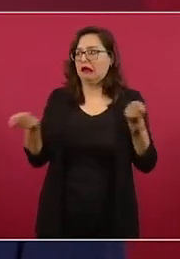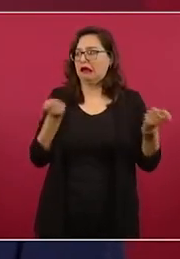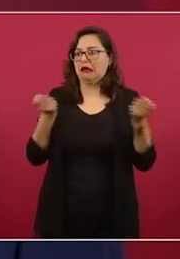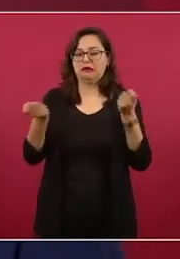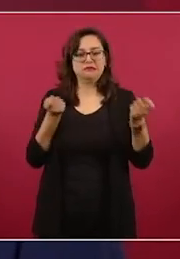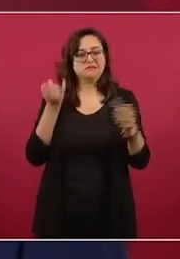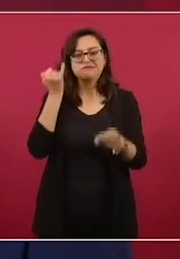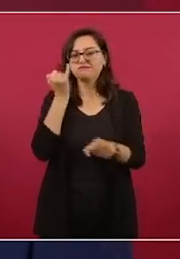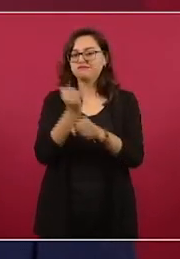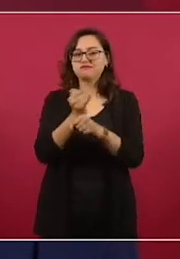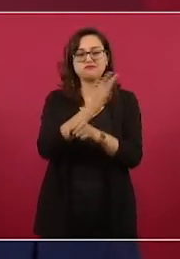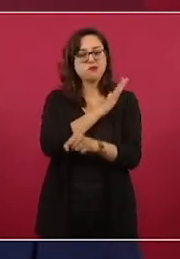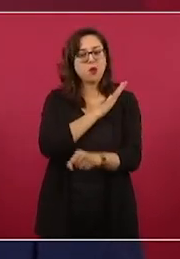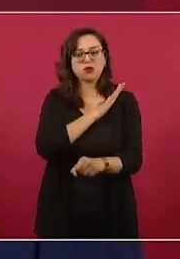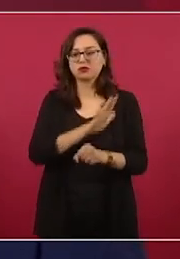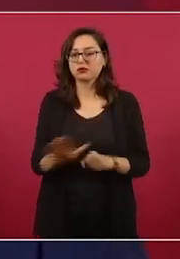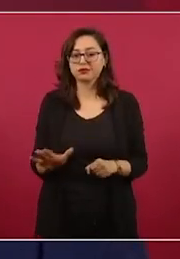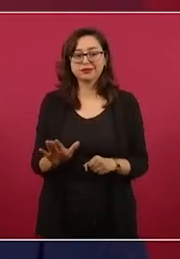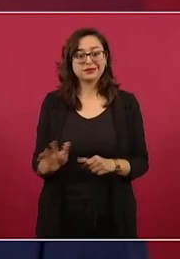Una decadencia